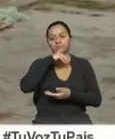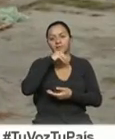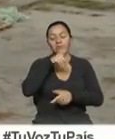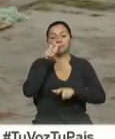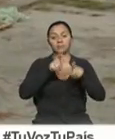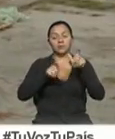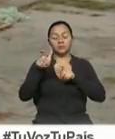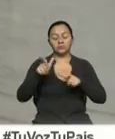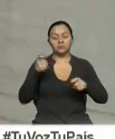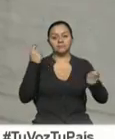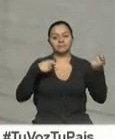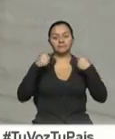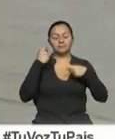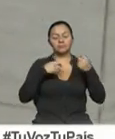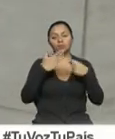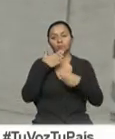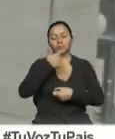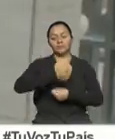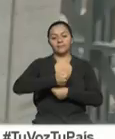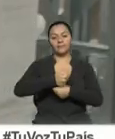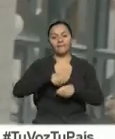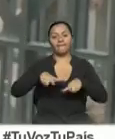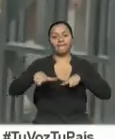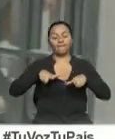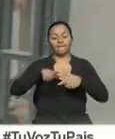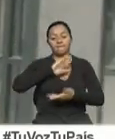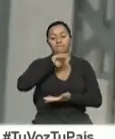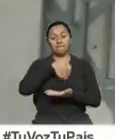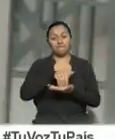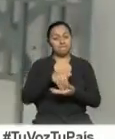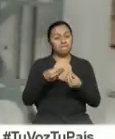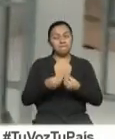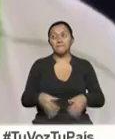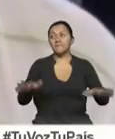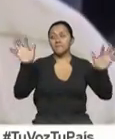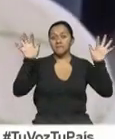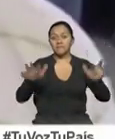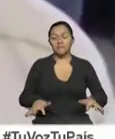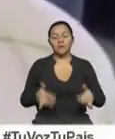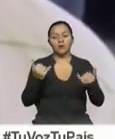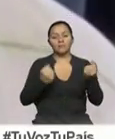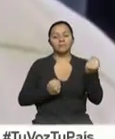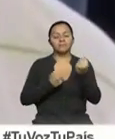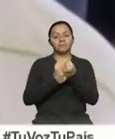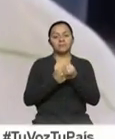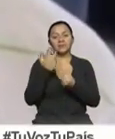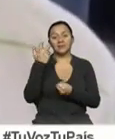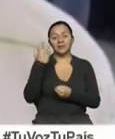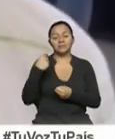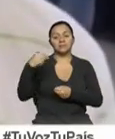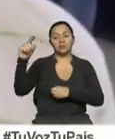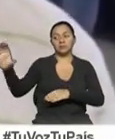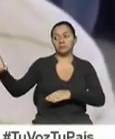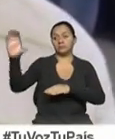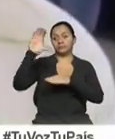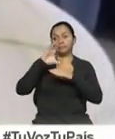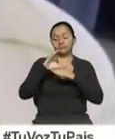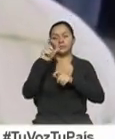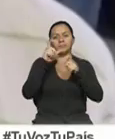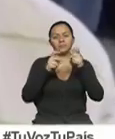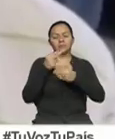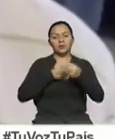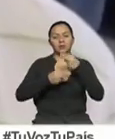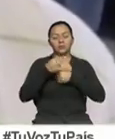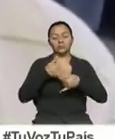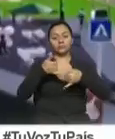comerciantes que nosotros trabajamos en la zona cero y perdimos nuestro puesto de trabajo. Y haber aportado esos 13 millones de dólares para los comerciantes de Manta,